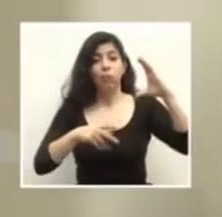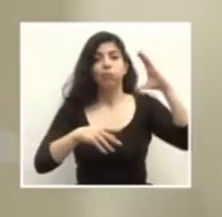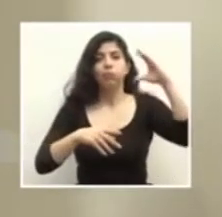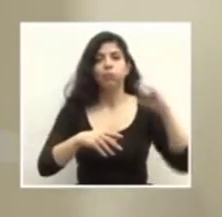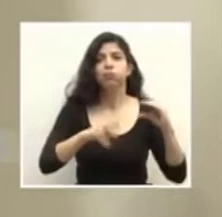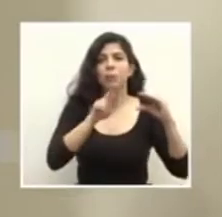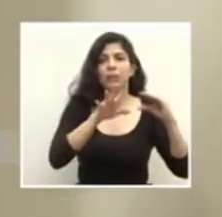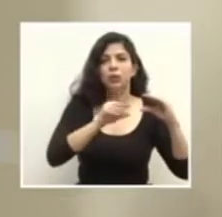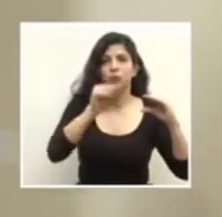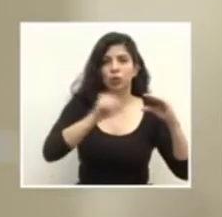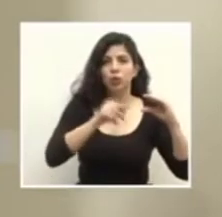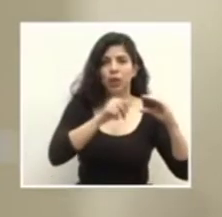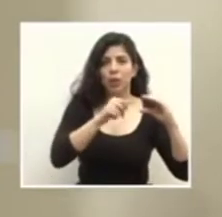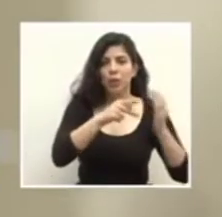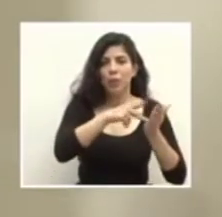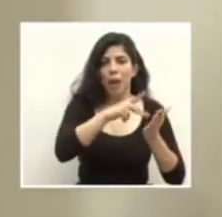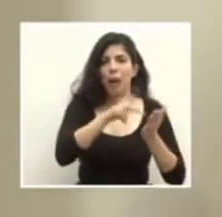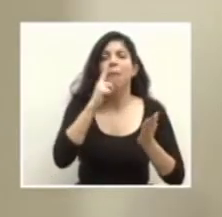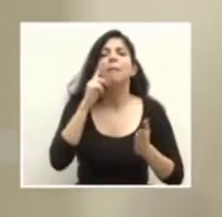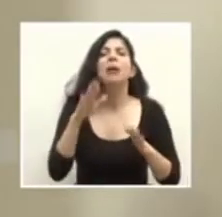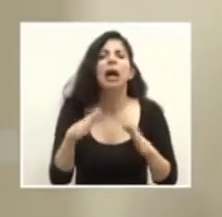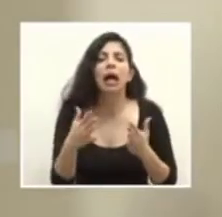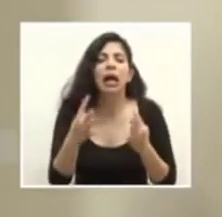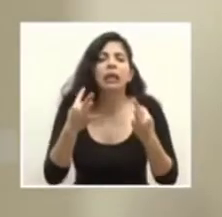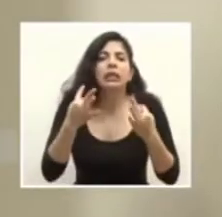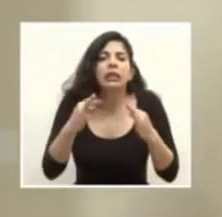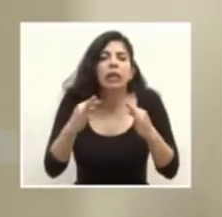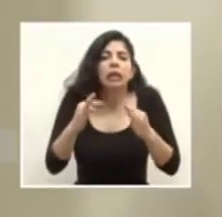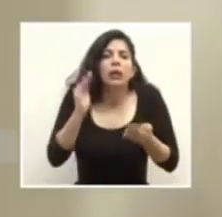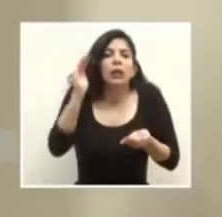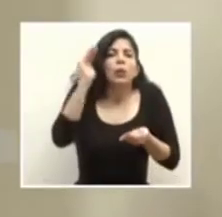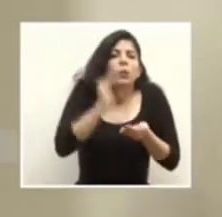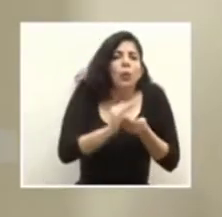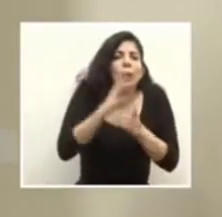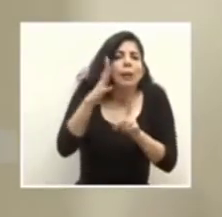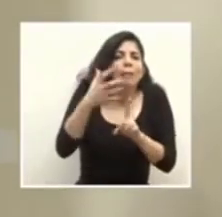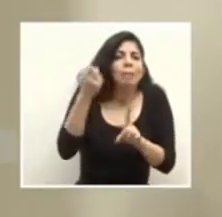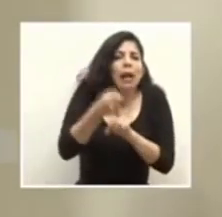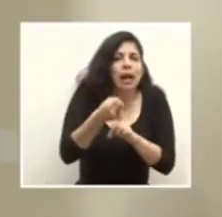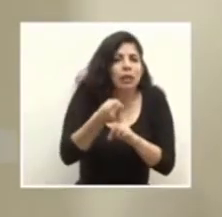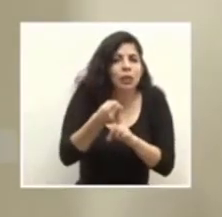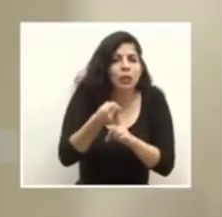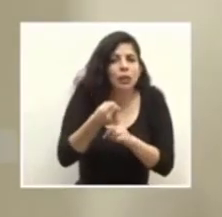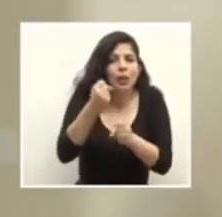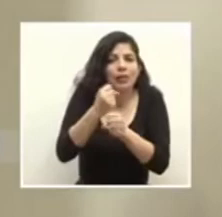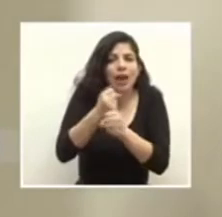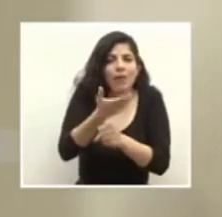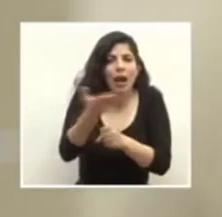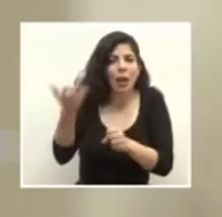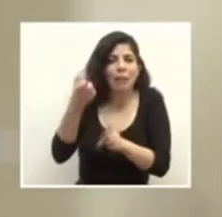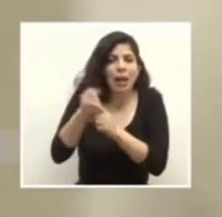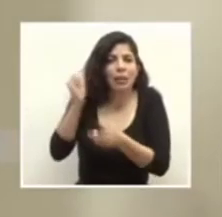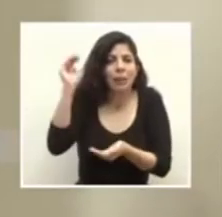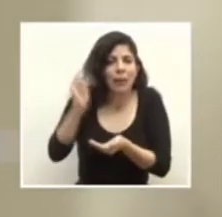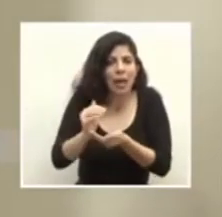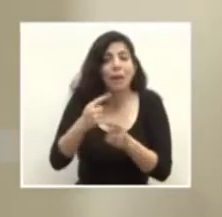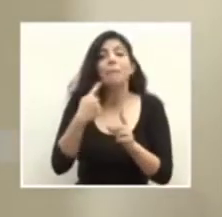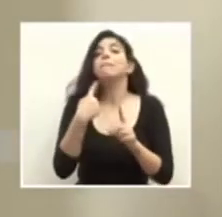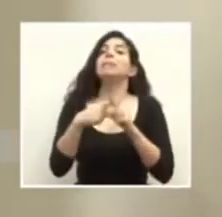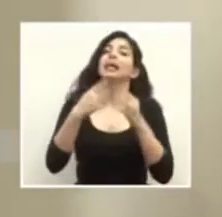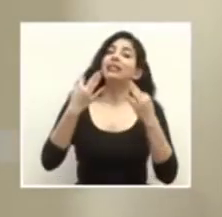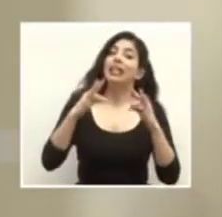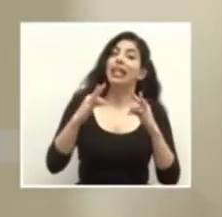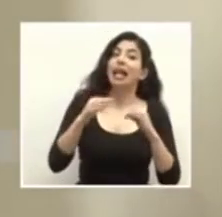para tratar de mitigar el impacto en el empleo y tratar de mantener